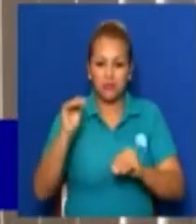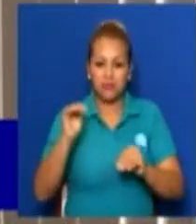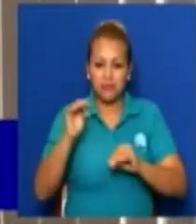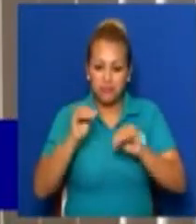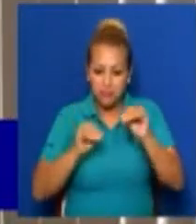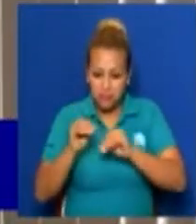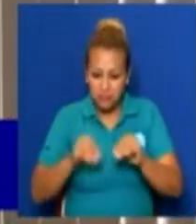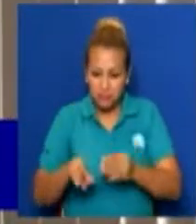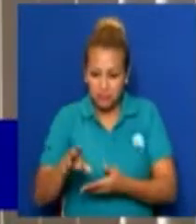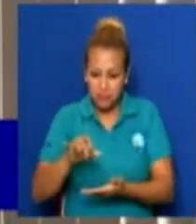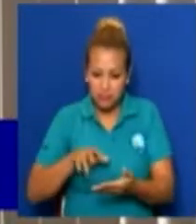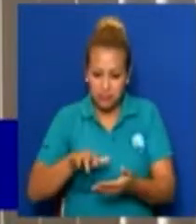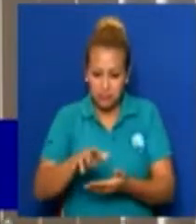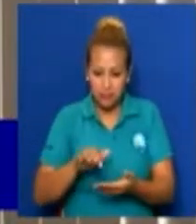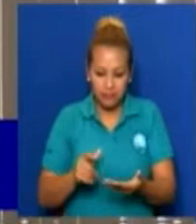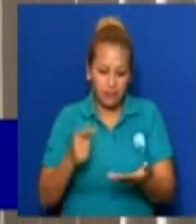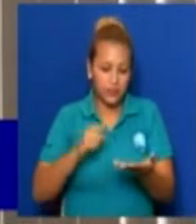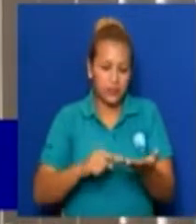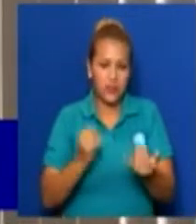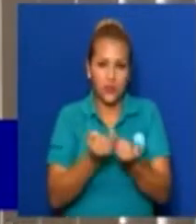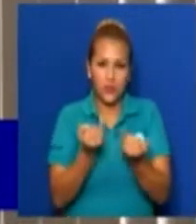como empresarias,